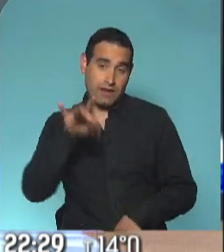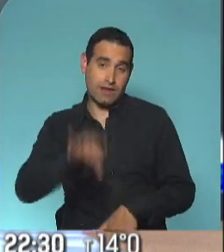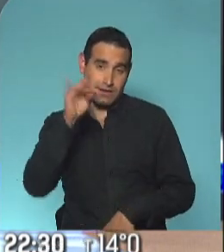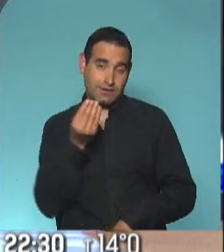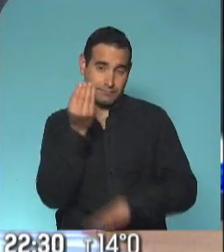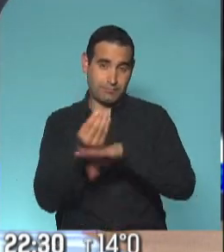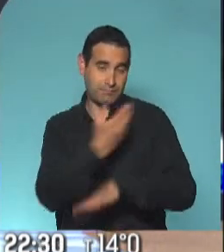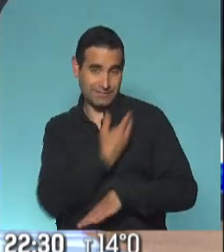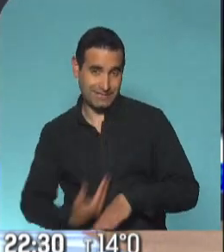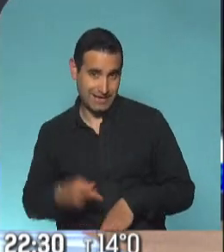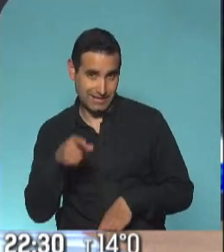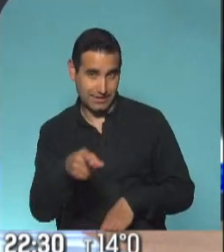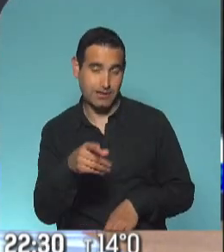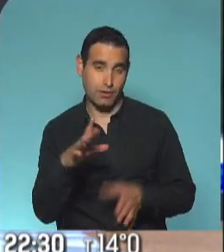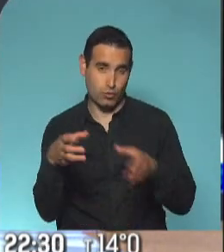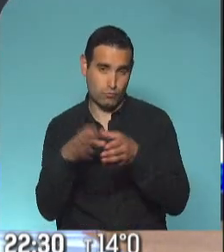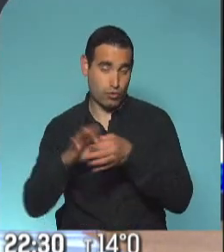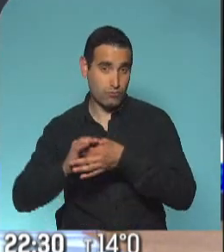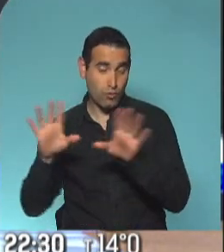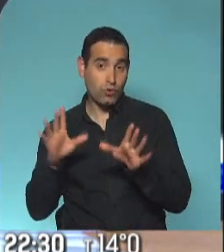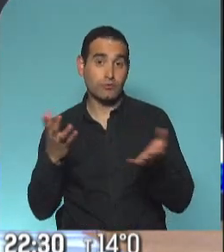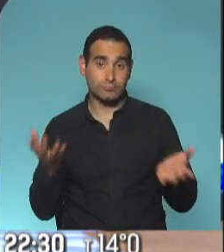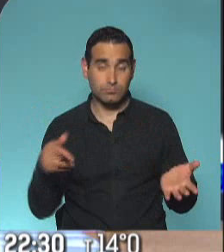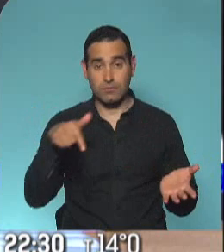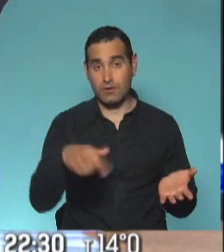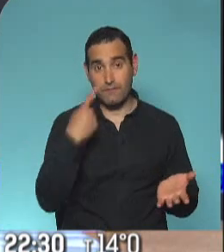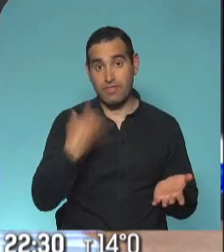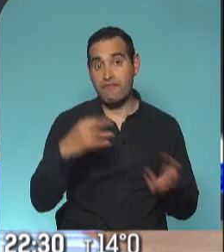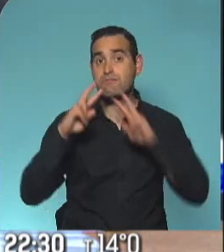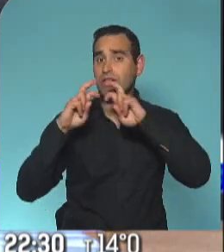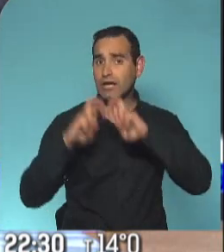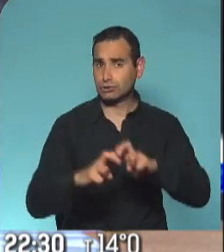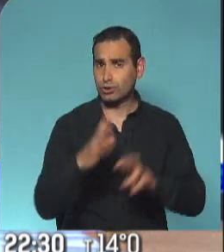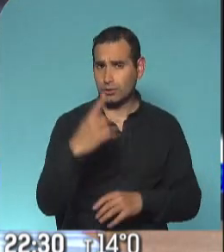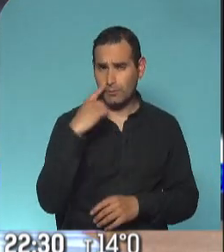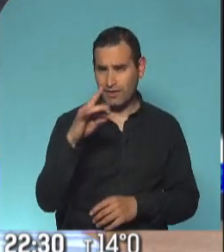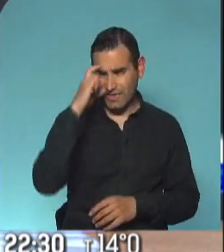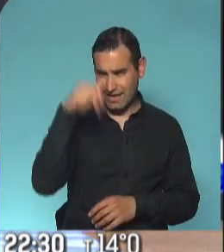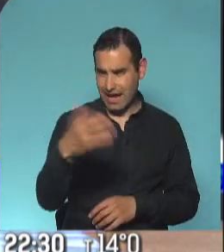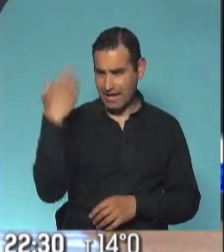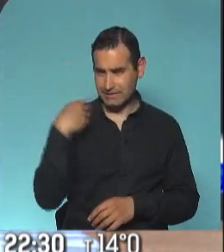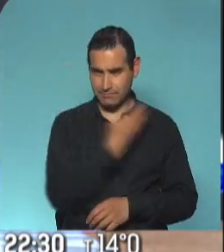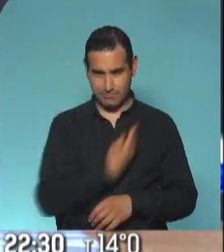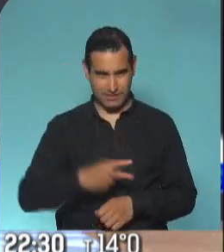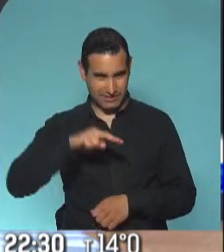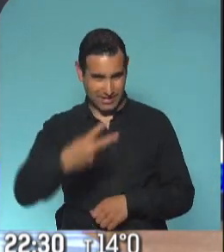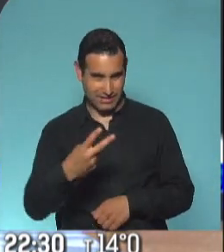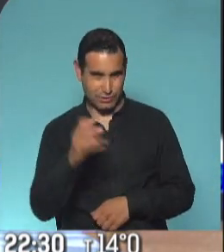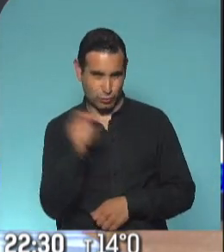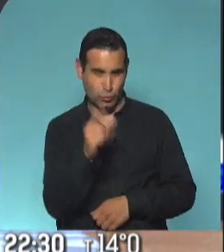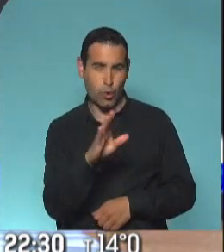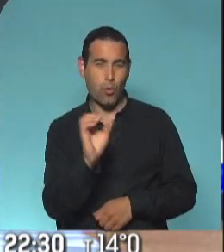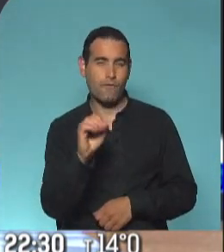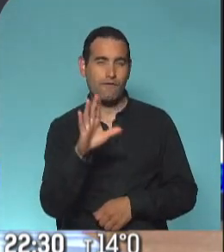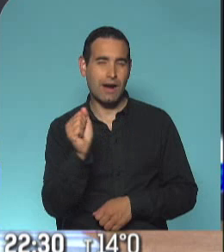candidato presidencial demócrata, porque al fin y al cabo también hay que investigar qué es lo que hizo Biden cuando era vicepresidente de Barack Obama